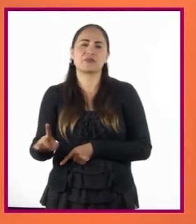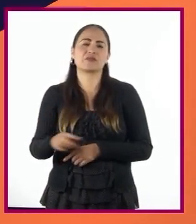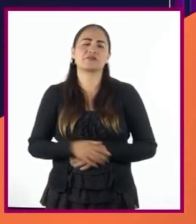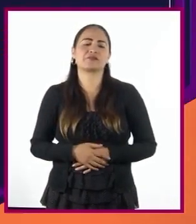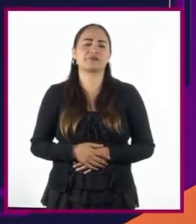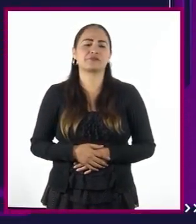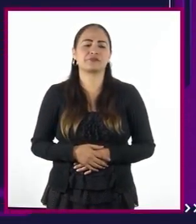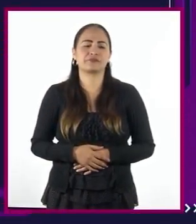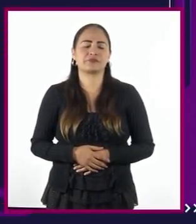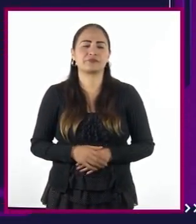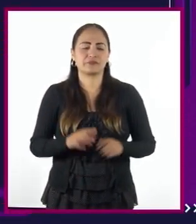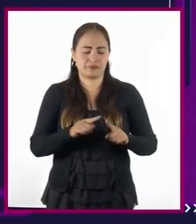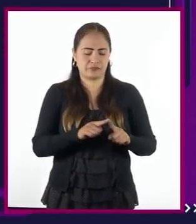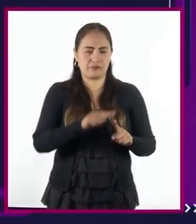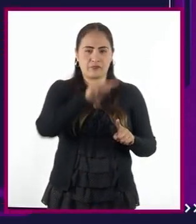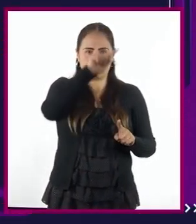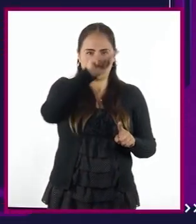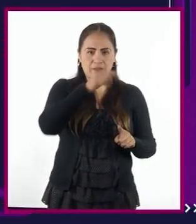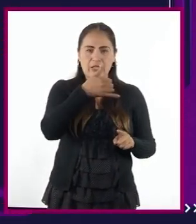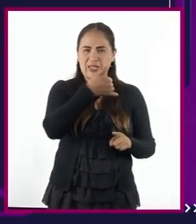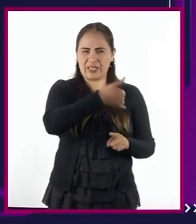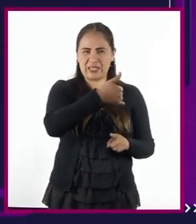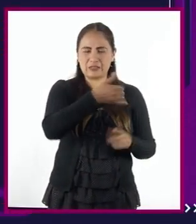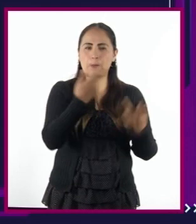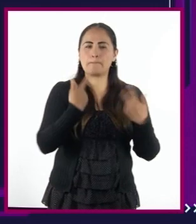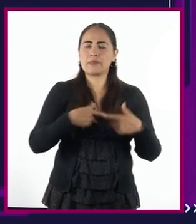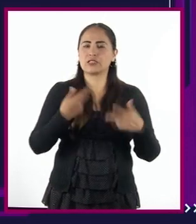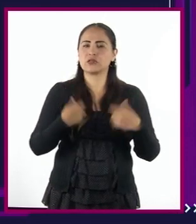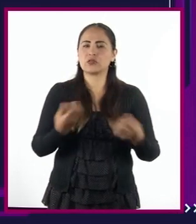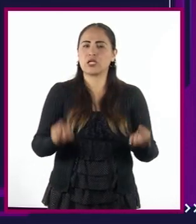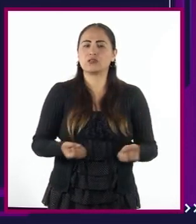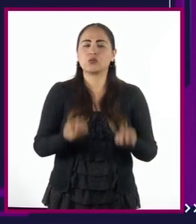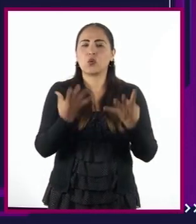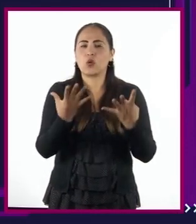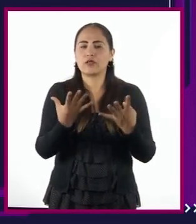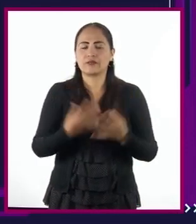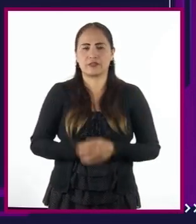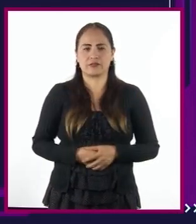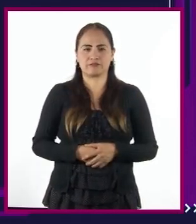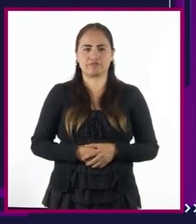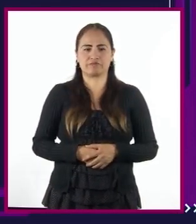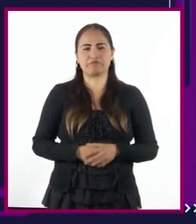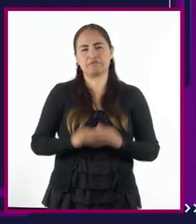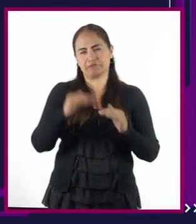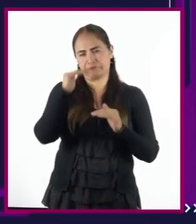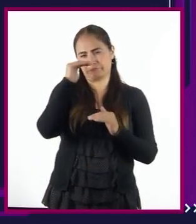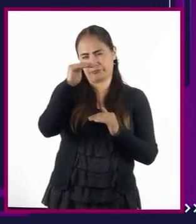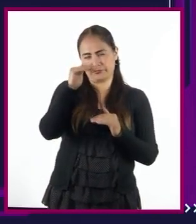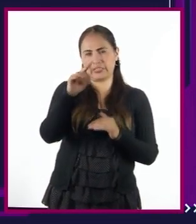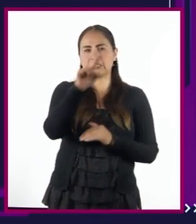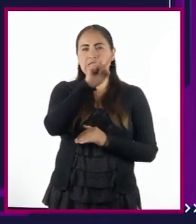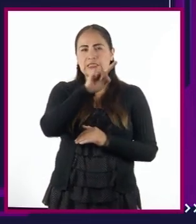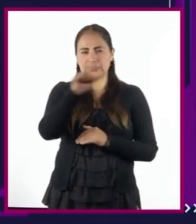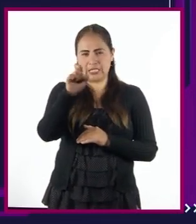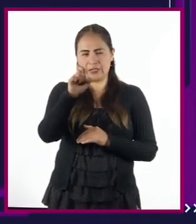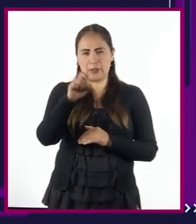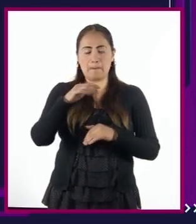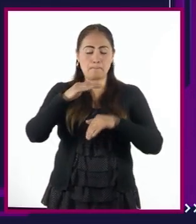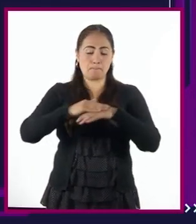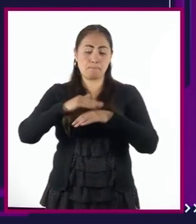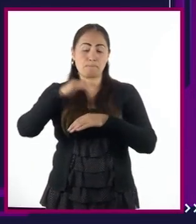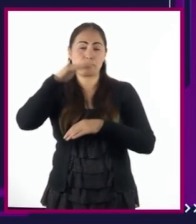ordenadas, registramos el número de personas. Como el dato menor de estos es 100 y el mayor